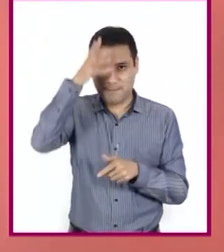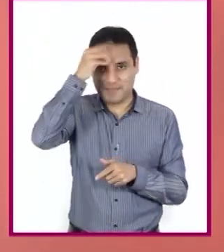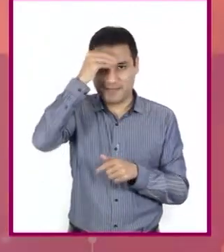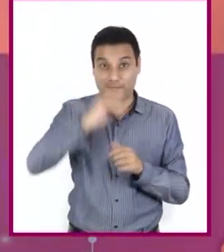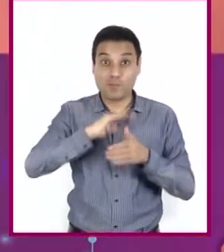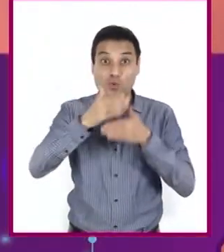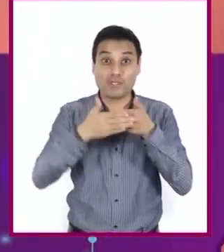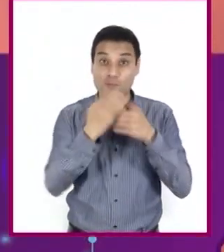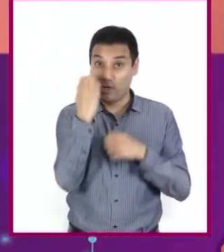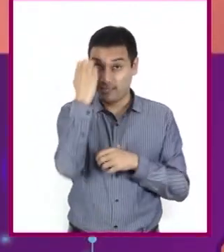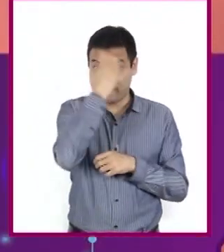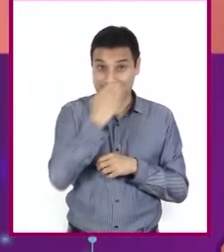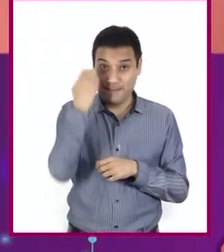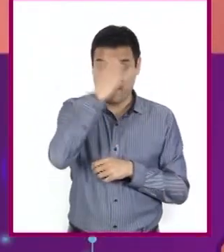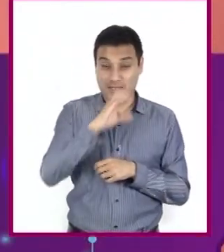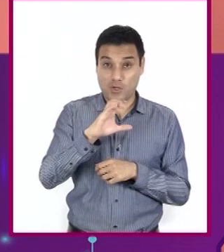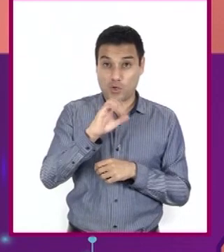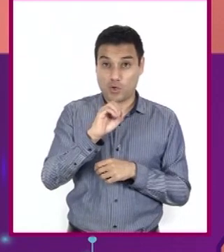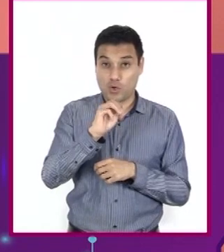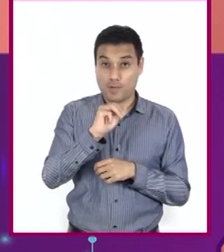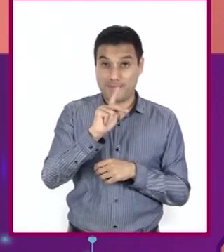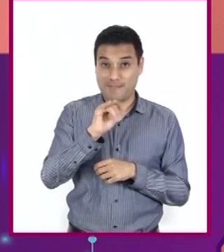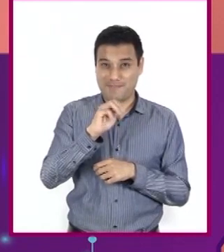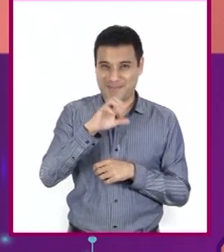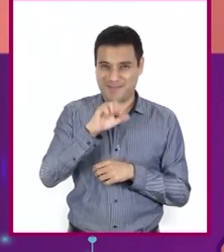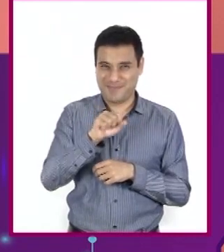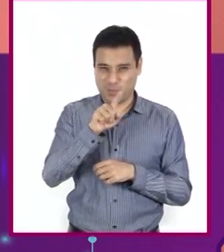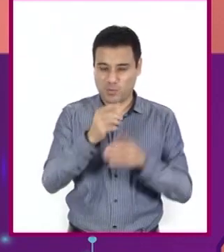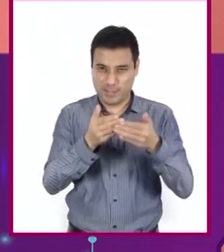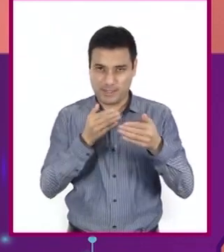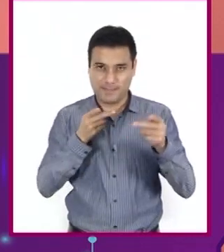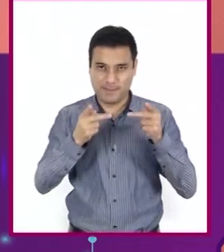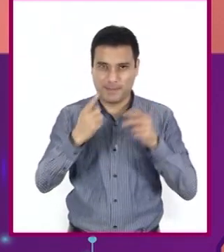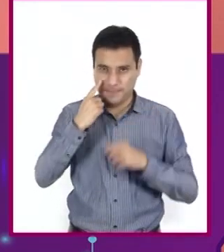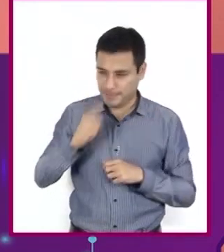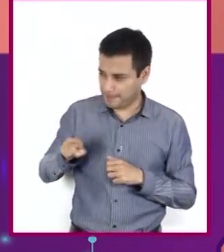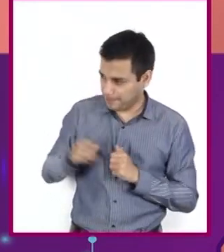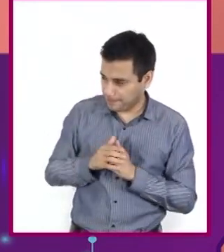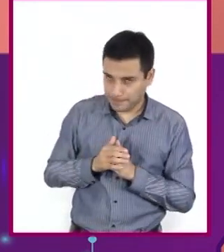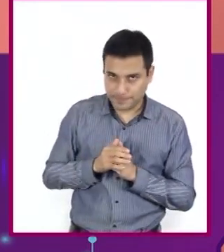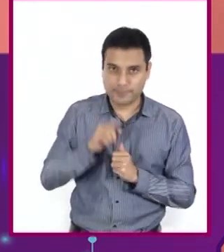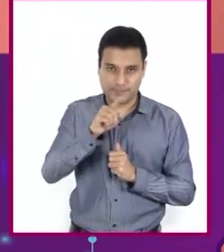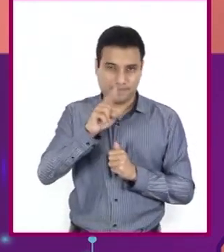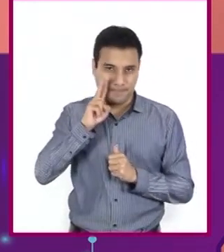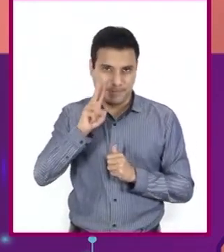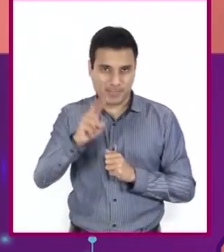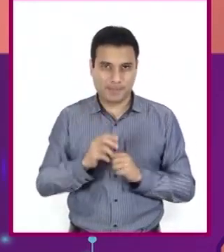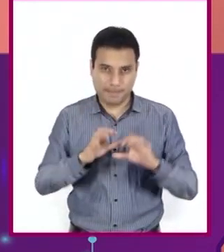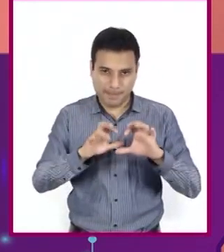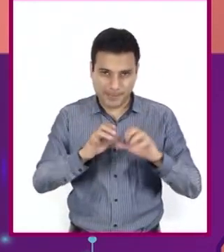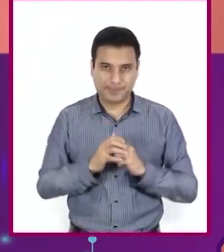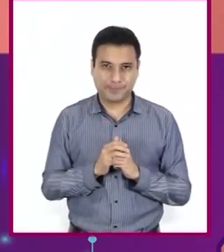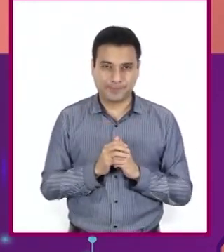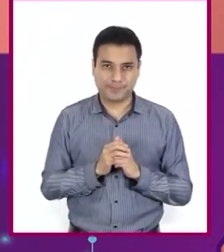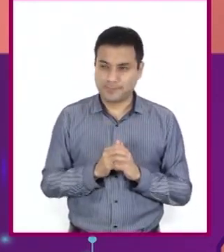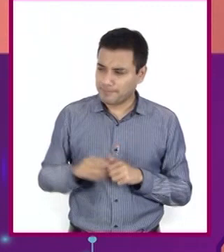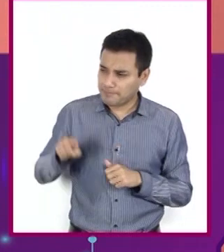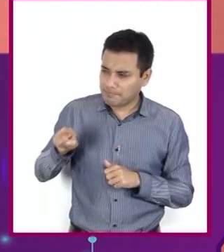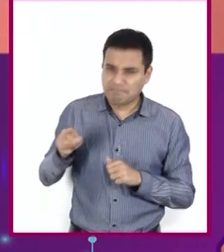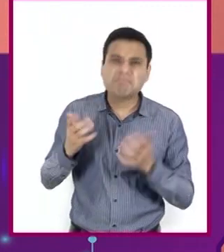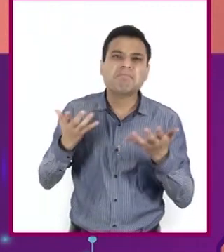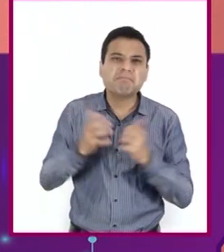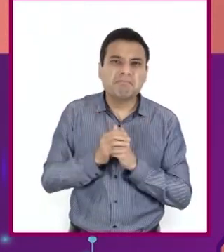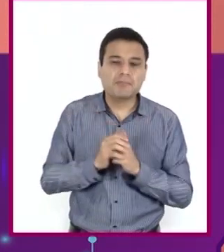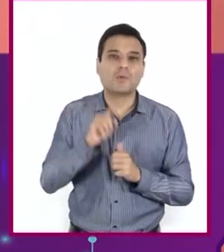Comipems. Por ello, les sugerimos visitar los siguientes sitios de internet que aparecen en pantalla, donde podrán reforzar